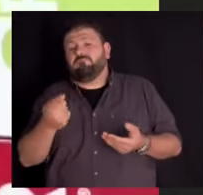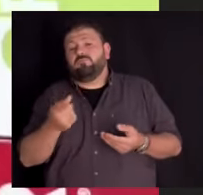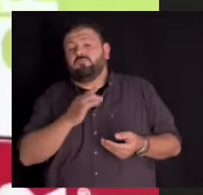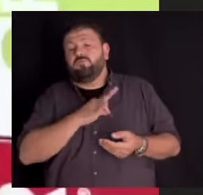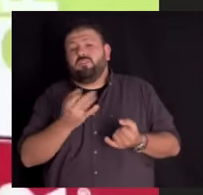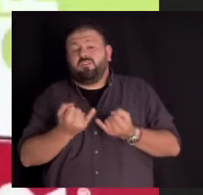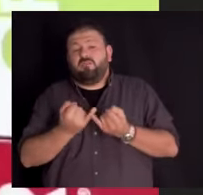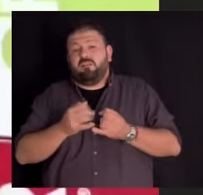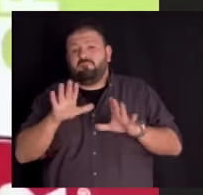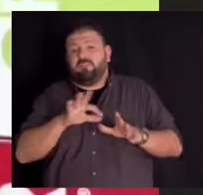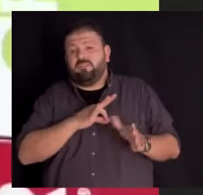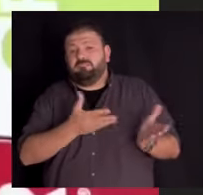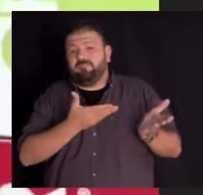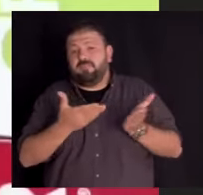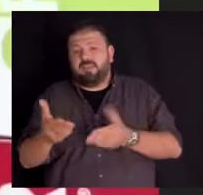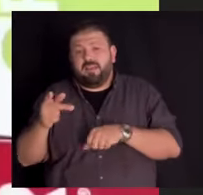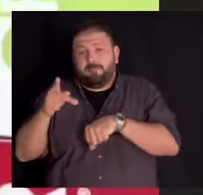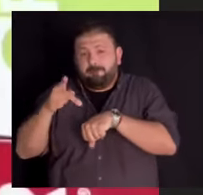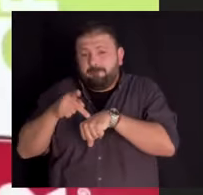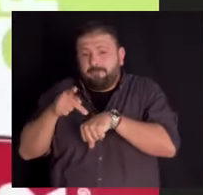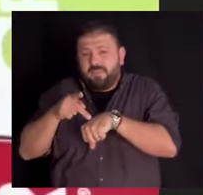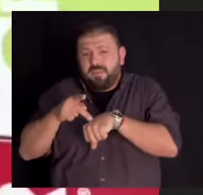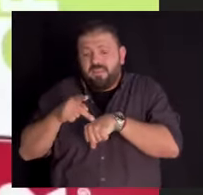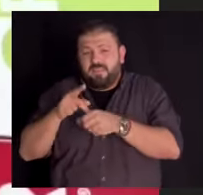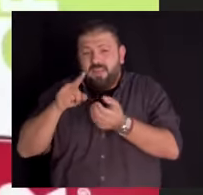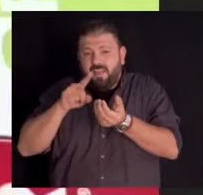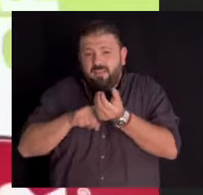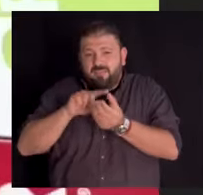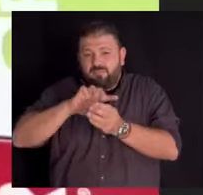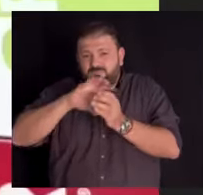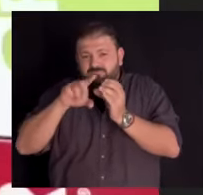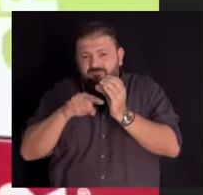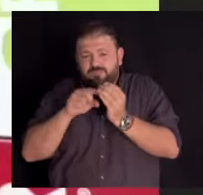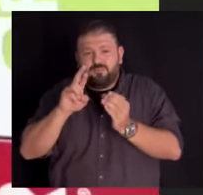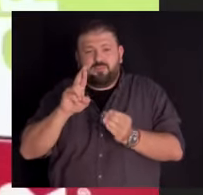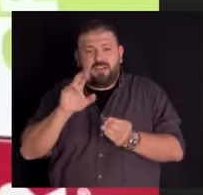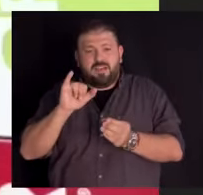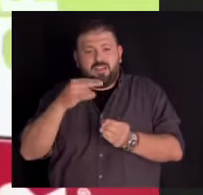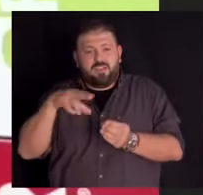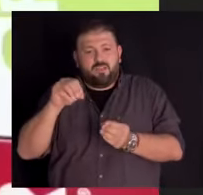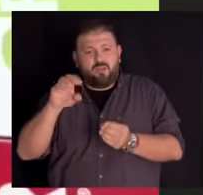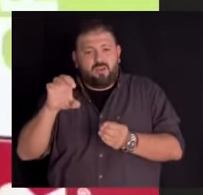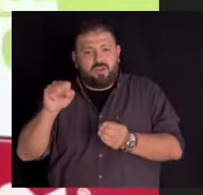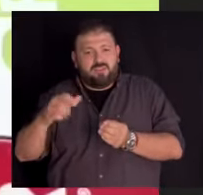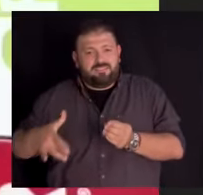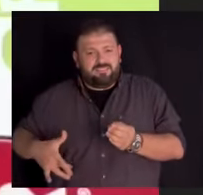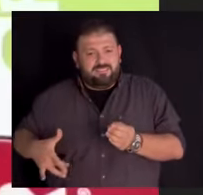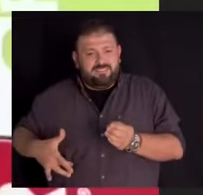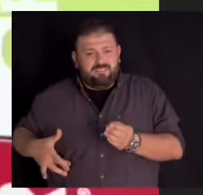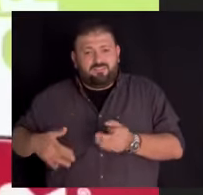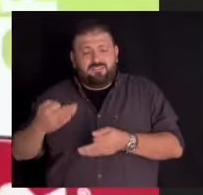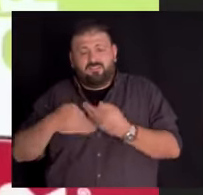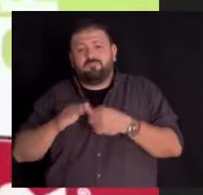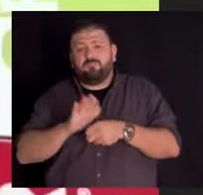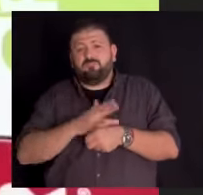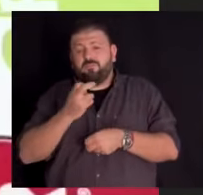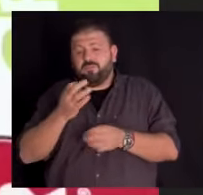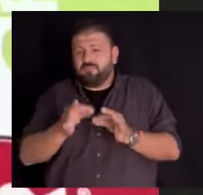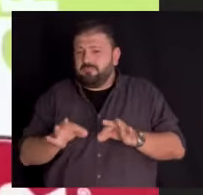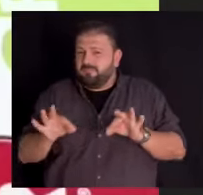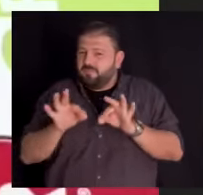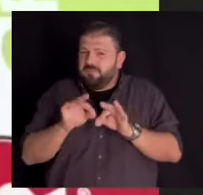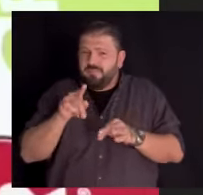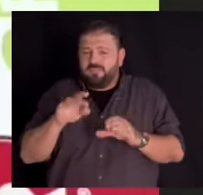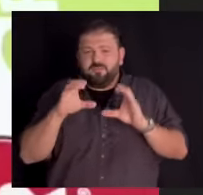en los riñones y al final, pues bueno, si no te cuidas, hasta te dializan. Entonces, si ven, esto es